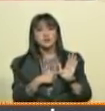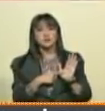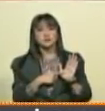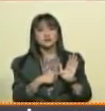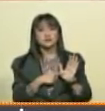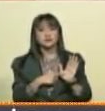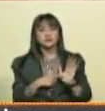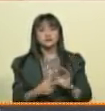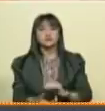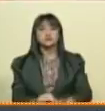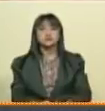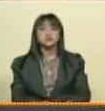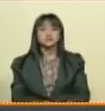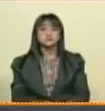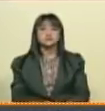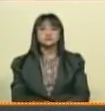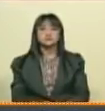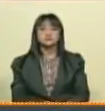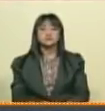sagradamente también.